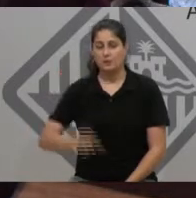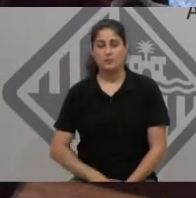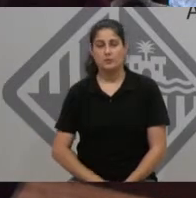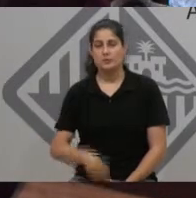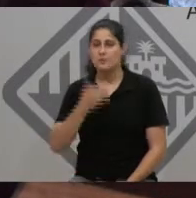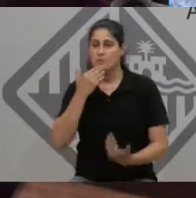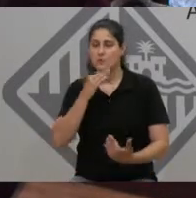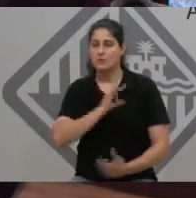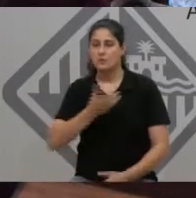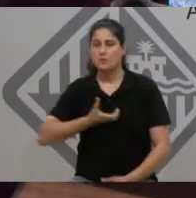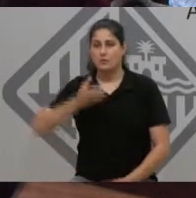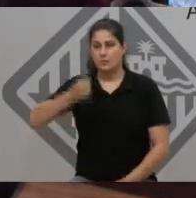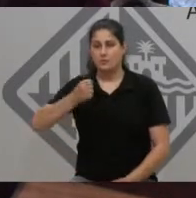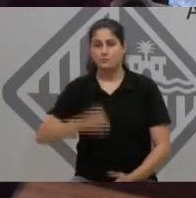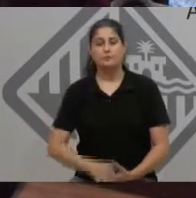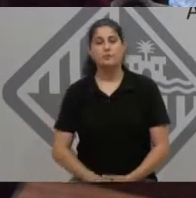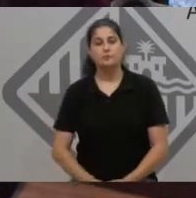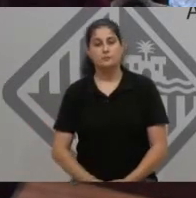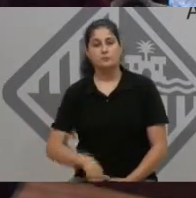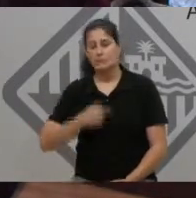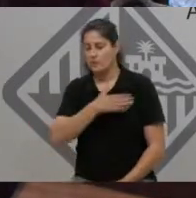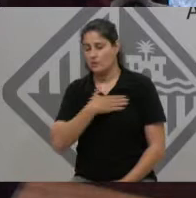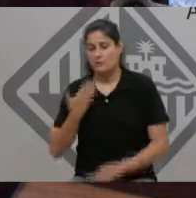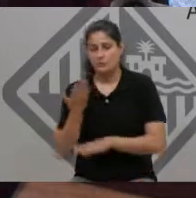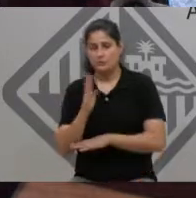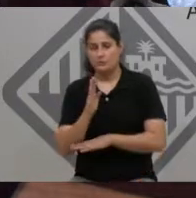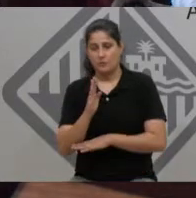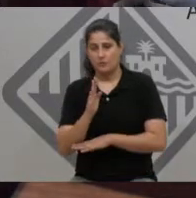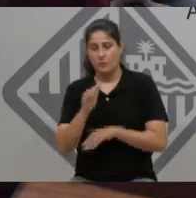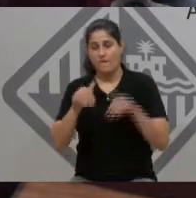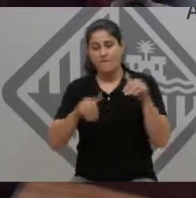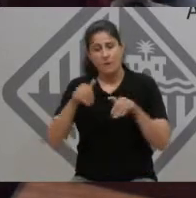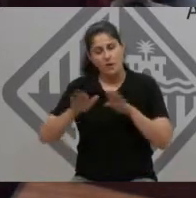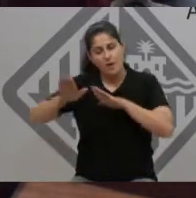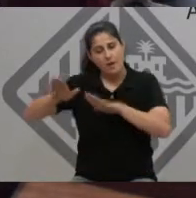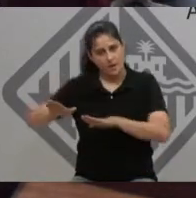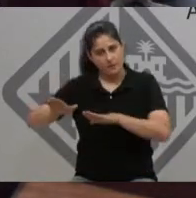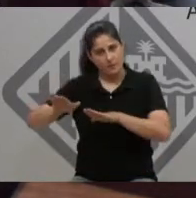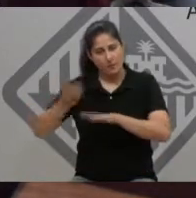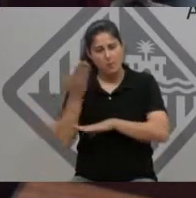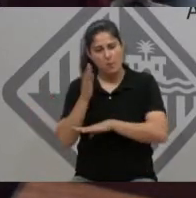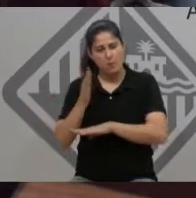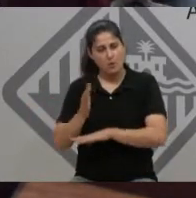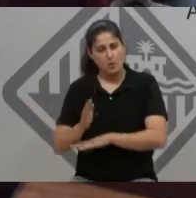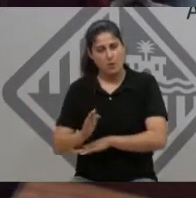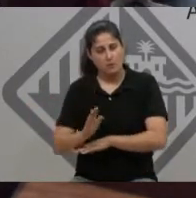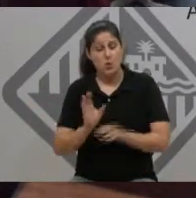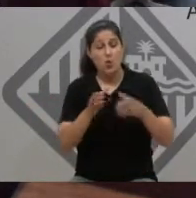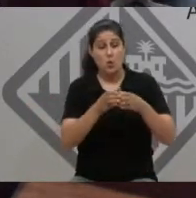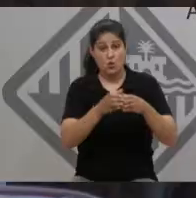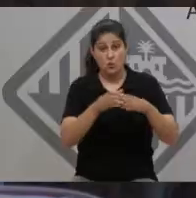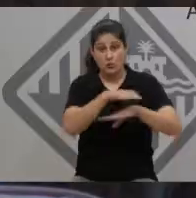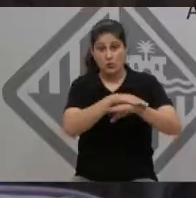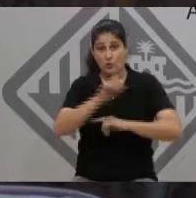Sí, gràcies, senyor Batlle. Només per manifestar que el nostre grup votarà a favor de totes les propostes, tant de l'equip de govern com del